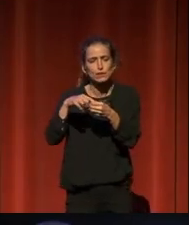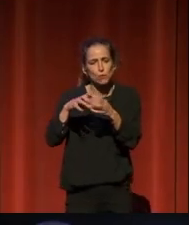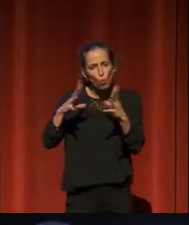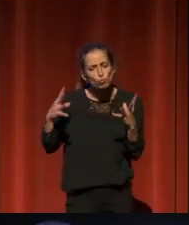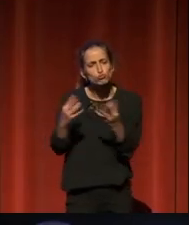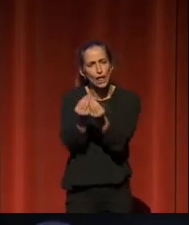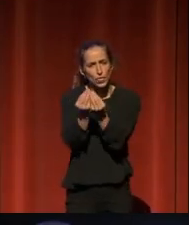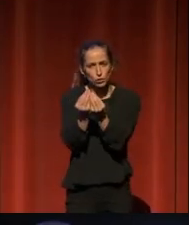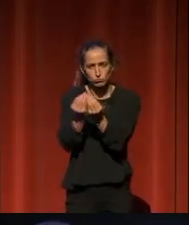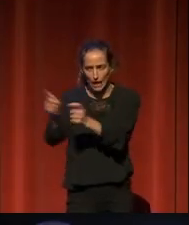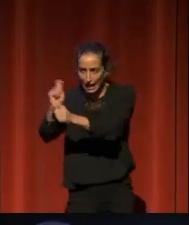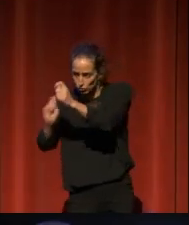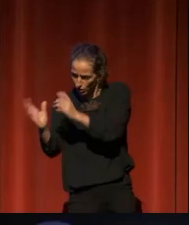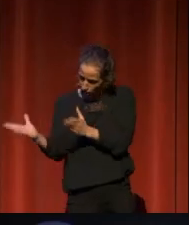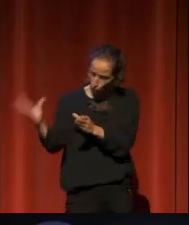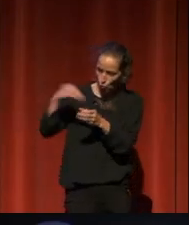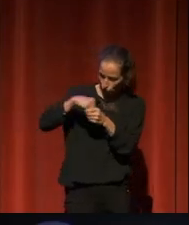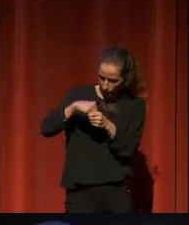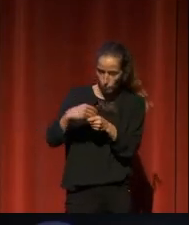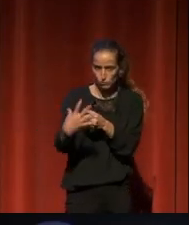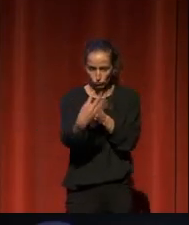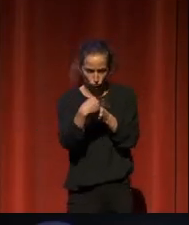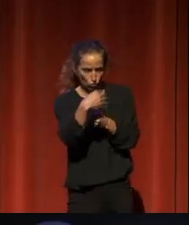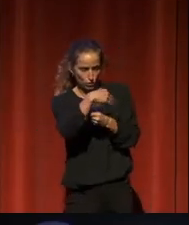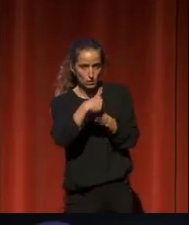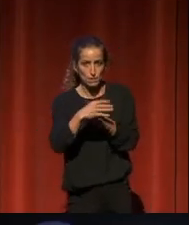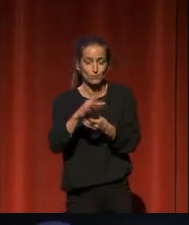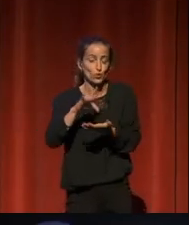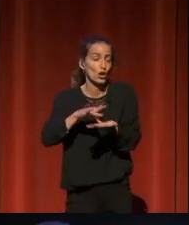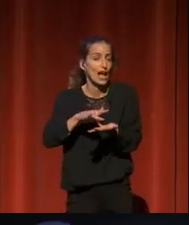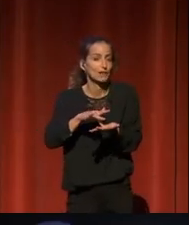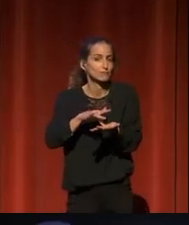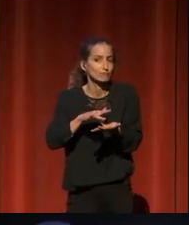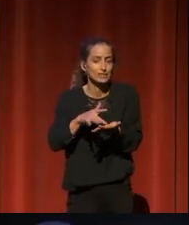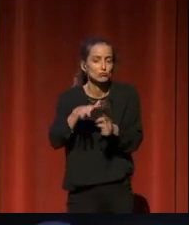asociaciones Para que entren en acción en el momento adecuado